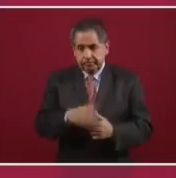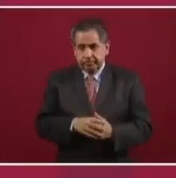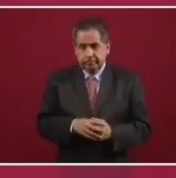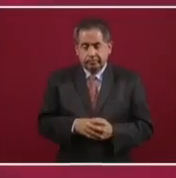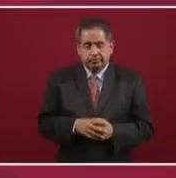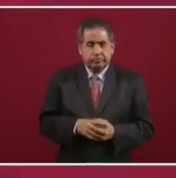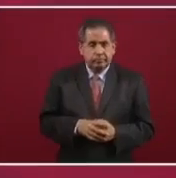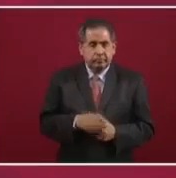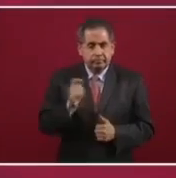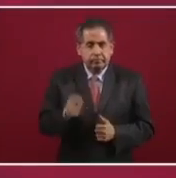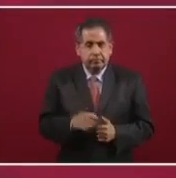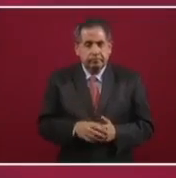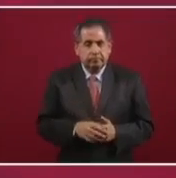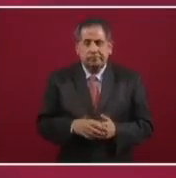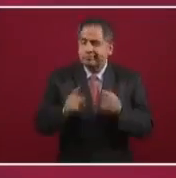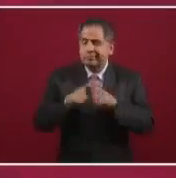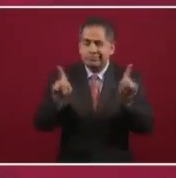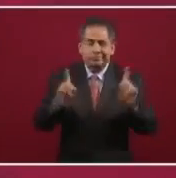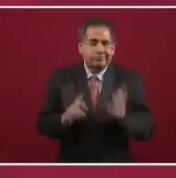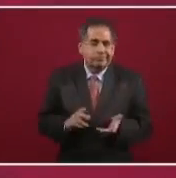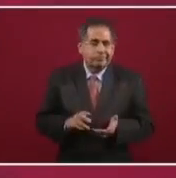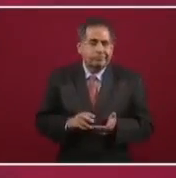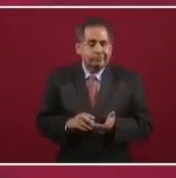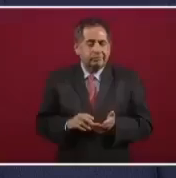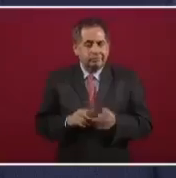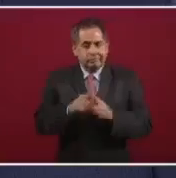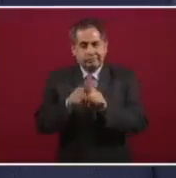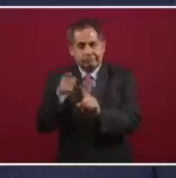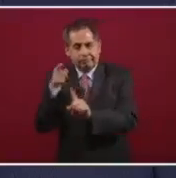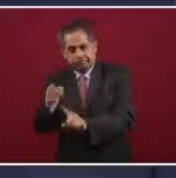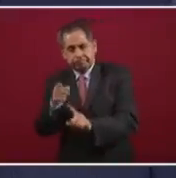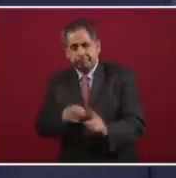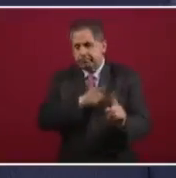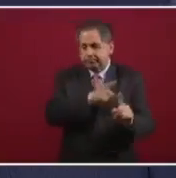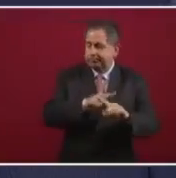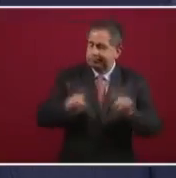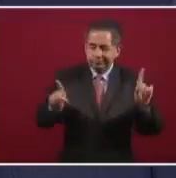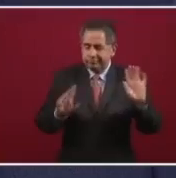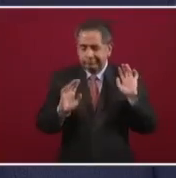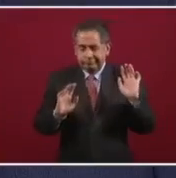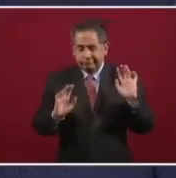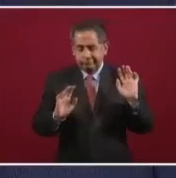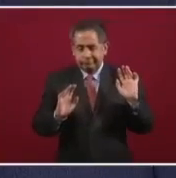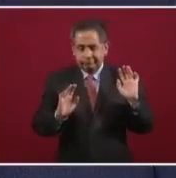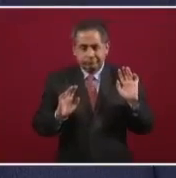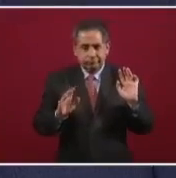sea, son distintas las prioridades.